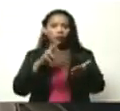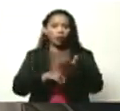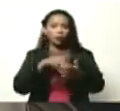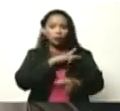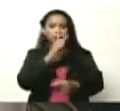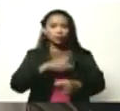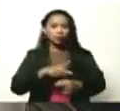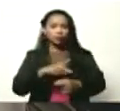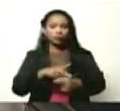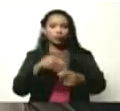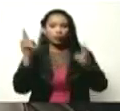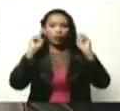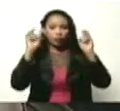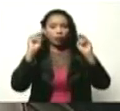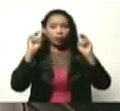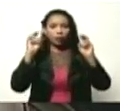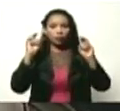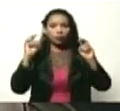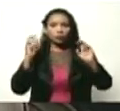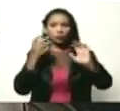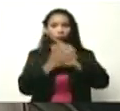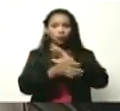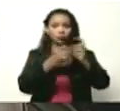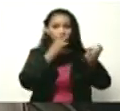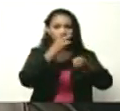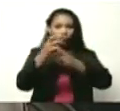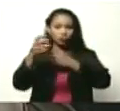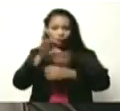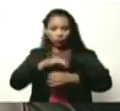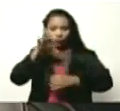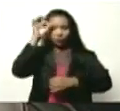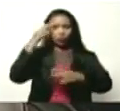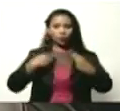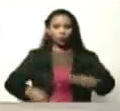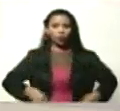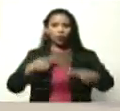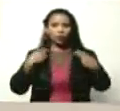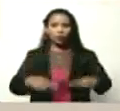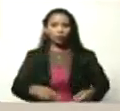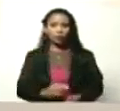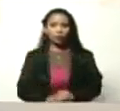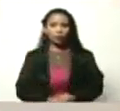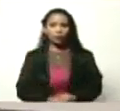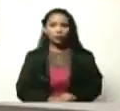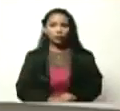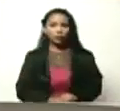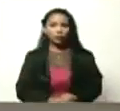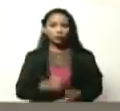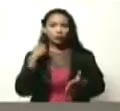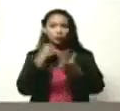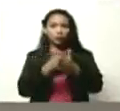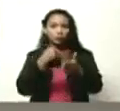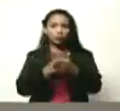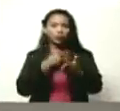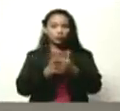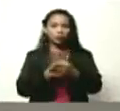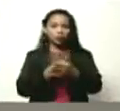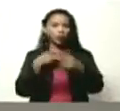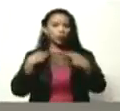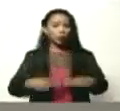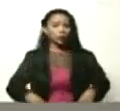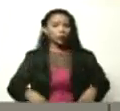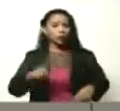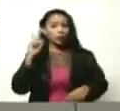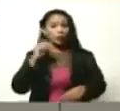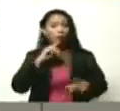poesía es la síntesis suprema del recorrido espiritual de la humanidad, de las luchas de la humanidad, y también